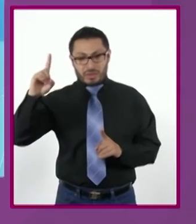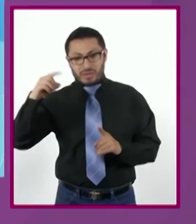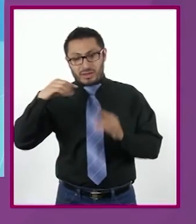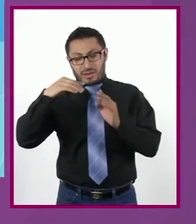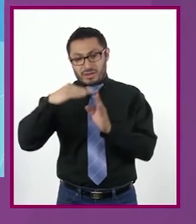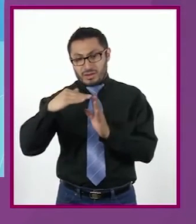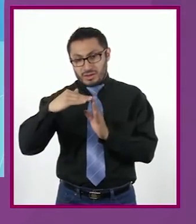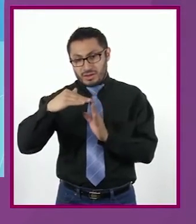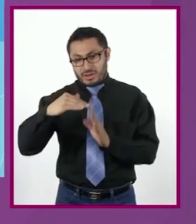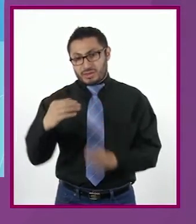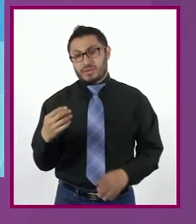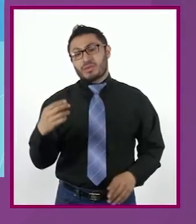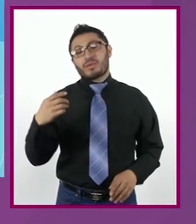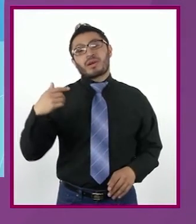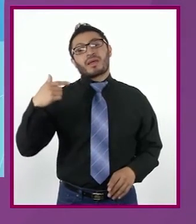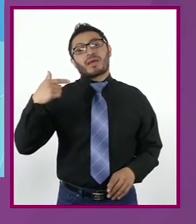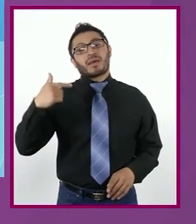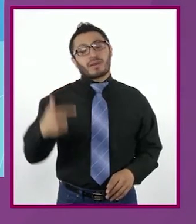la gravedad.